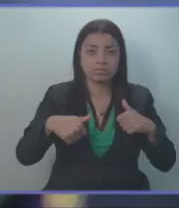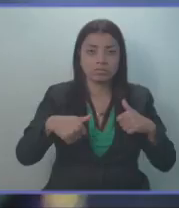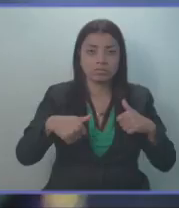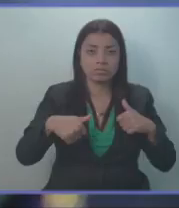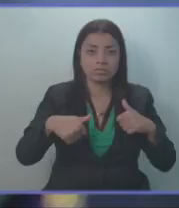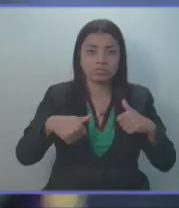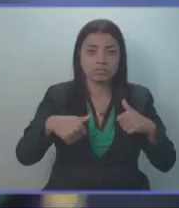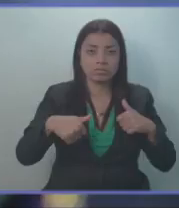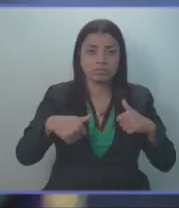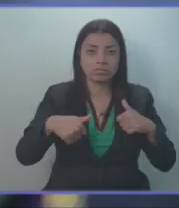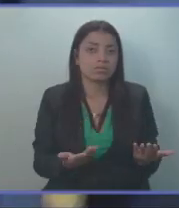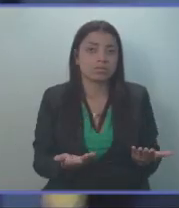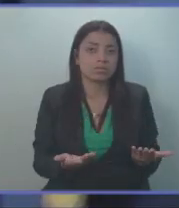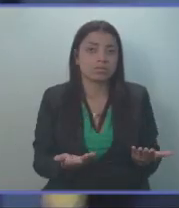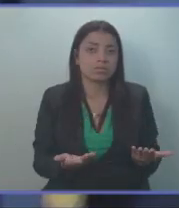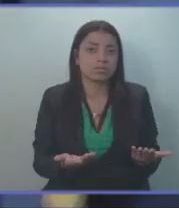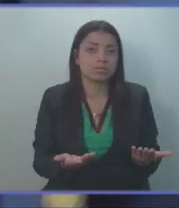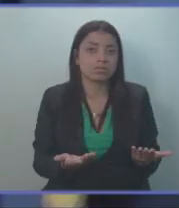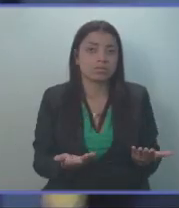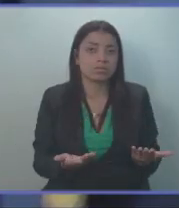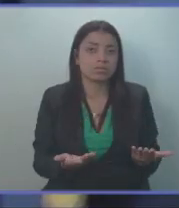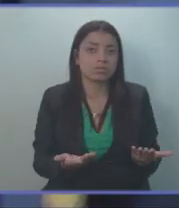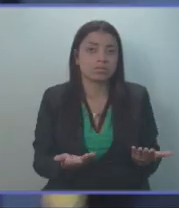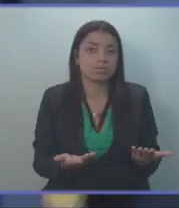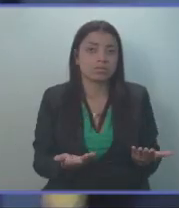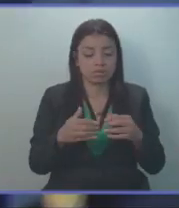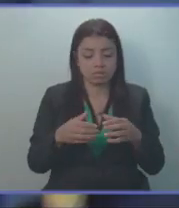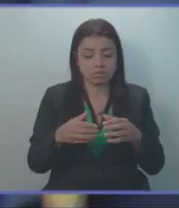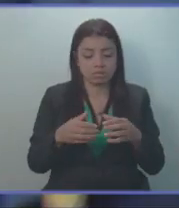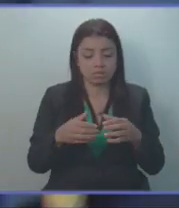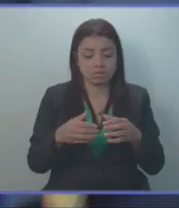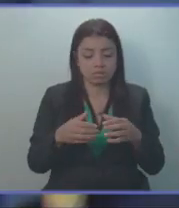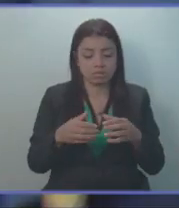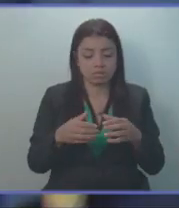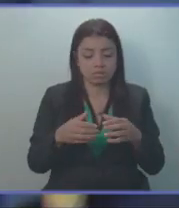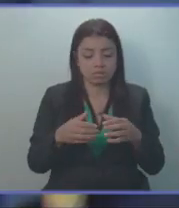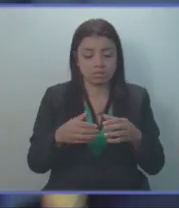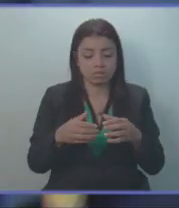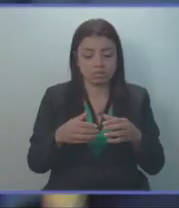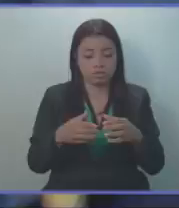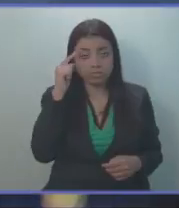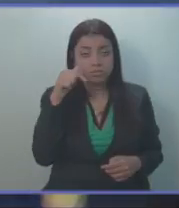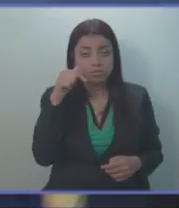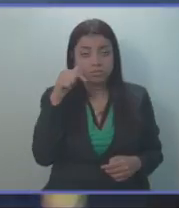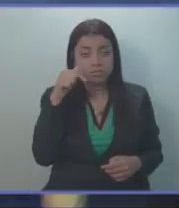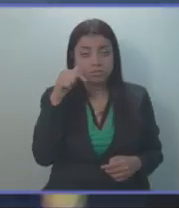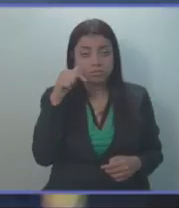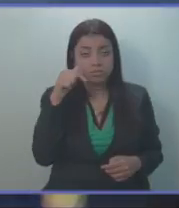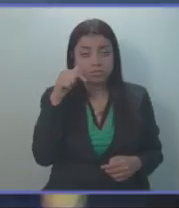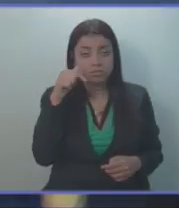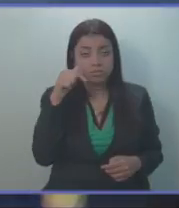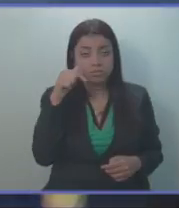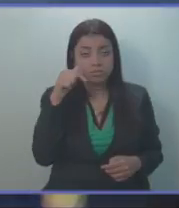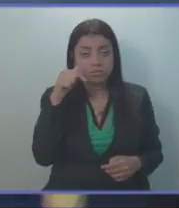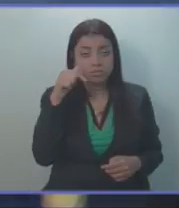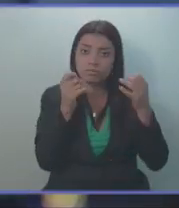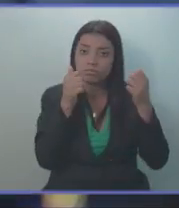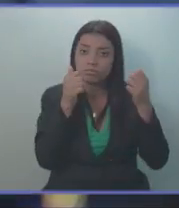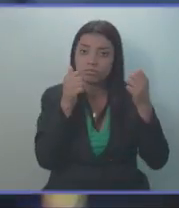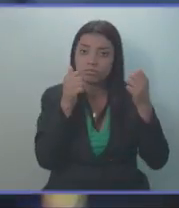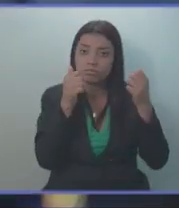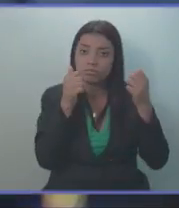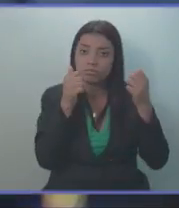de la donación por parte de Taiwán. La Comisión, luego de conocer las consideraciones, ha estimado que no está de